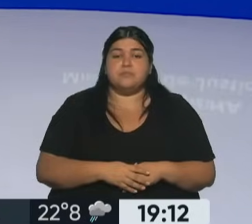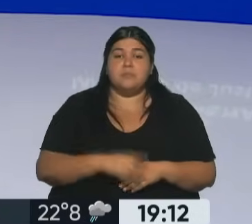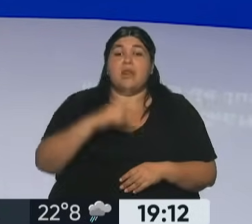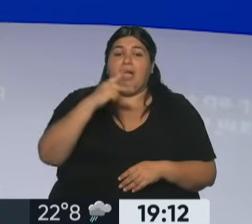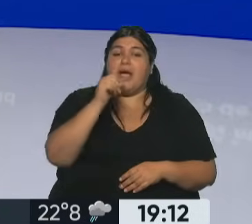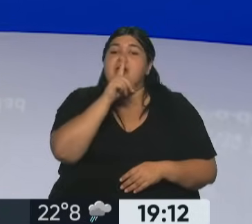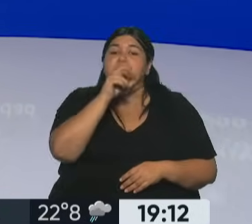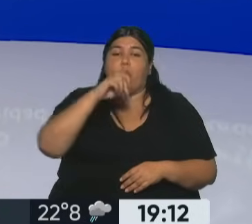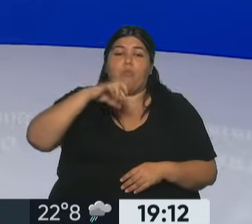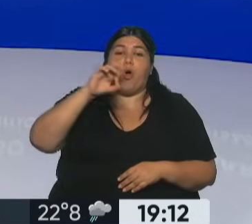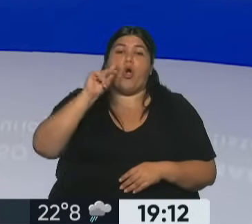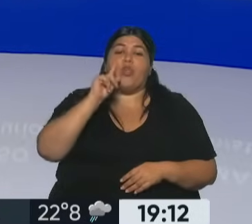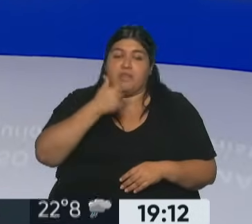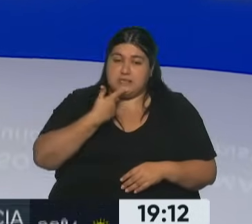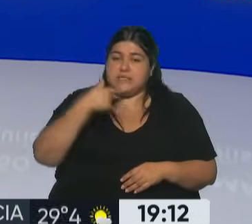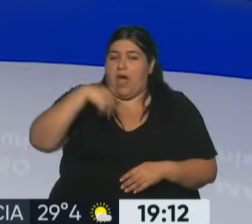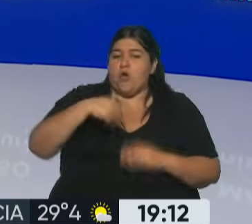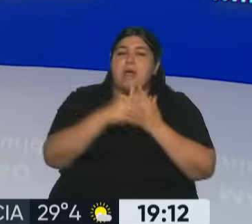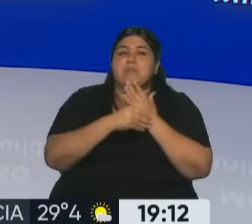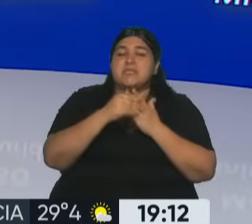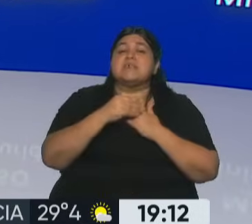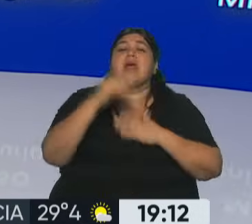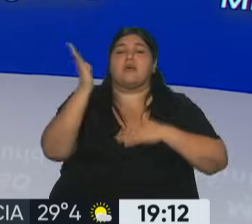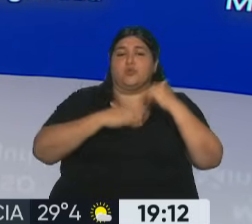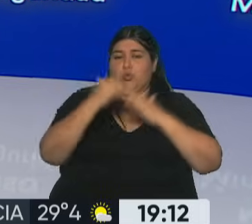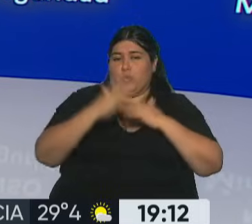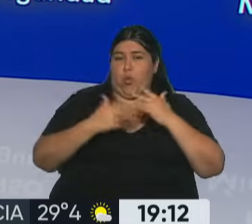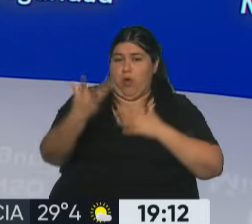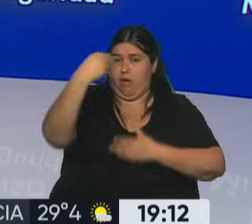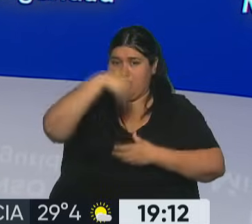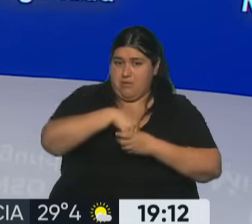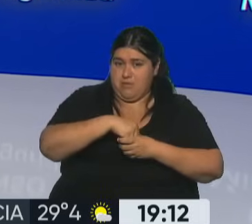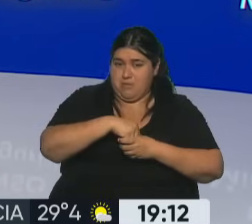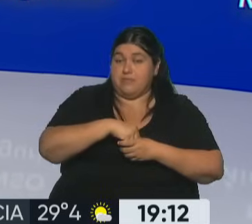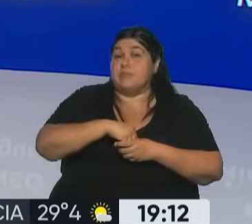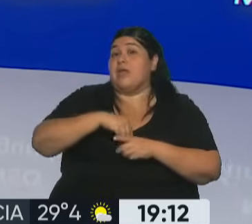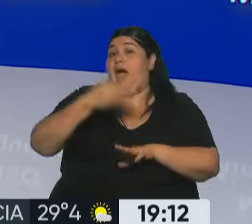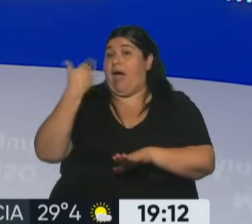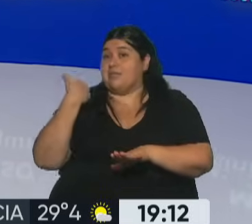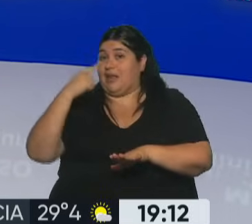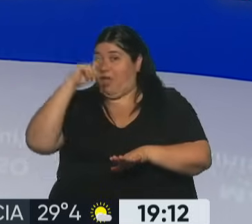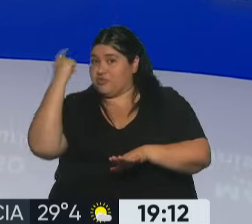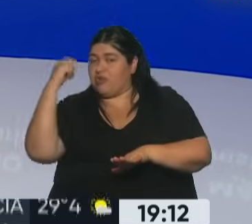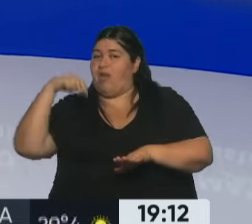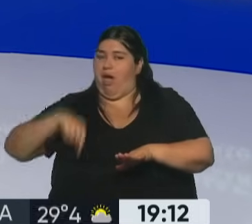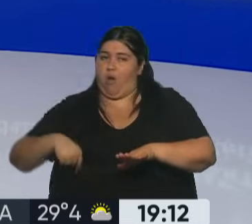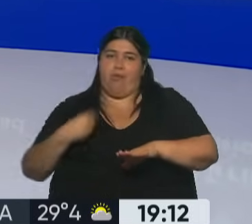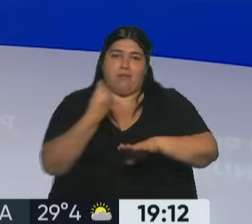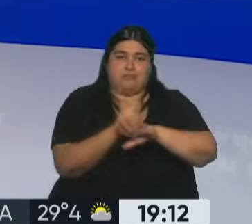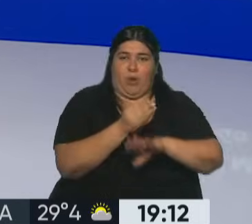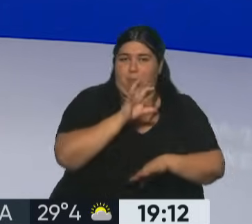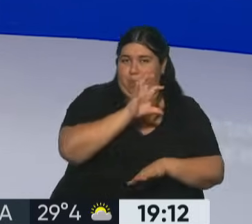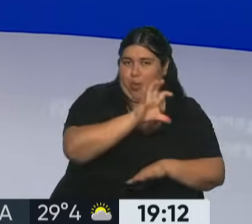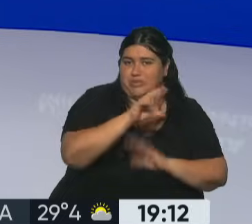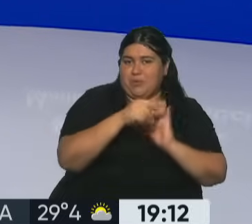Gabriel catod se hace cargo del Ministerio de infraestructura viene de ocupar el mismo Cargo en el ámbito nacional y pasamos a uno de los